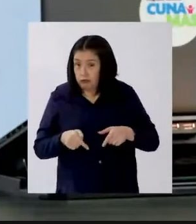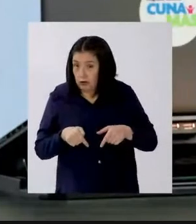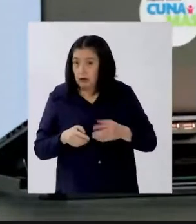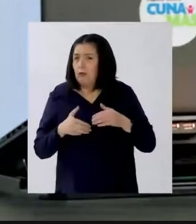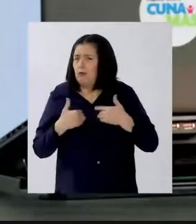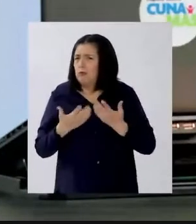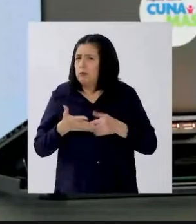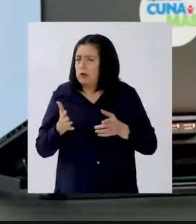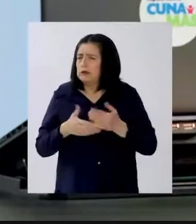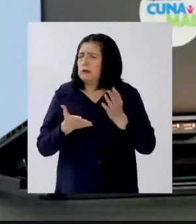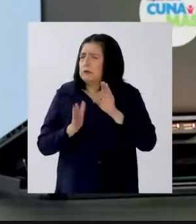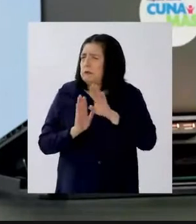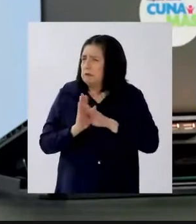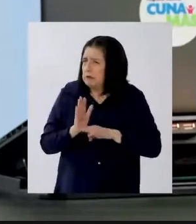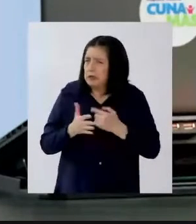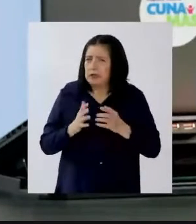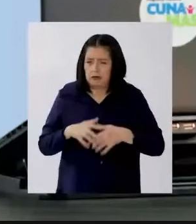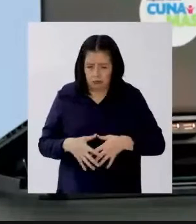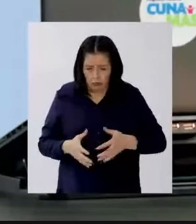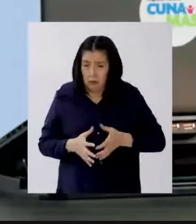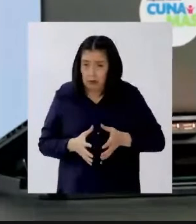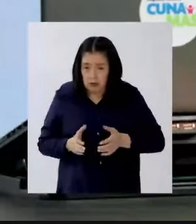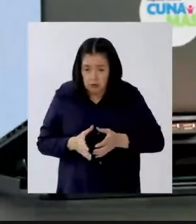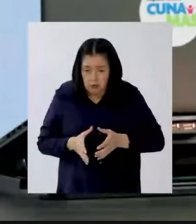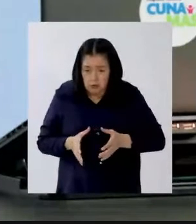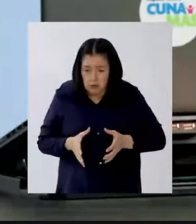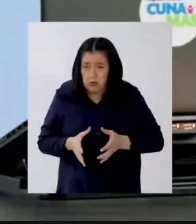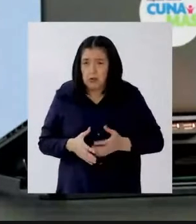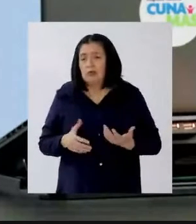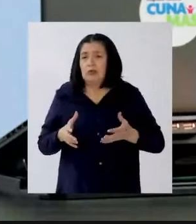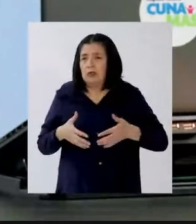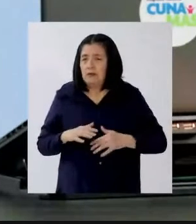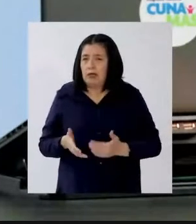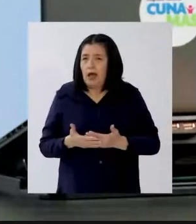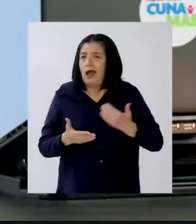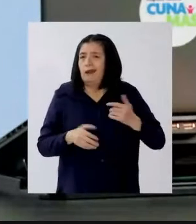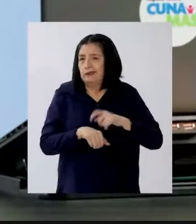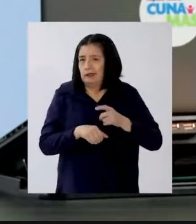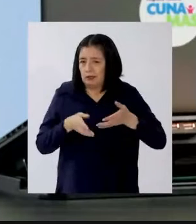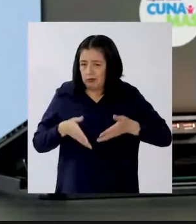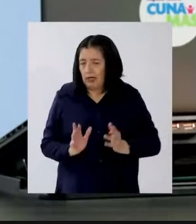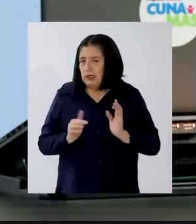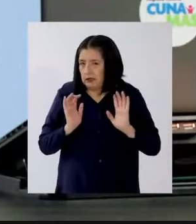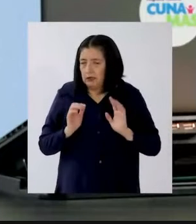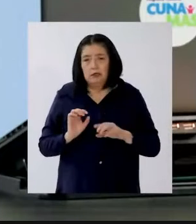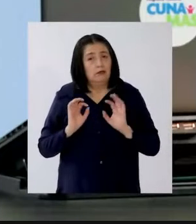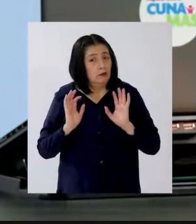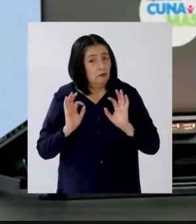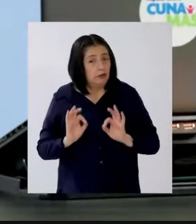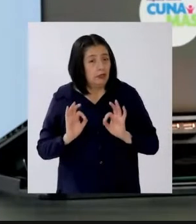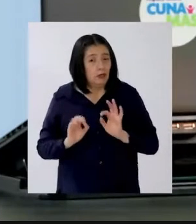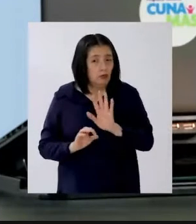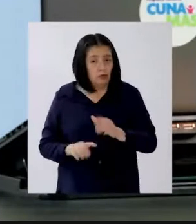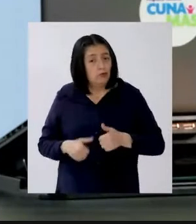pueden producir disminución en el crecimiento de tu bebé y que el parto se dé antes de tiempo y pueden poner en